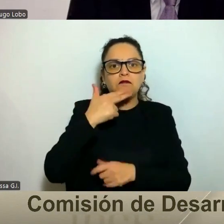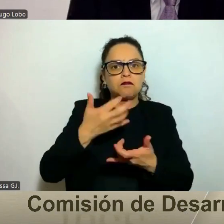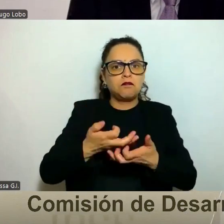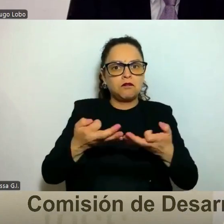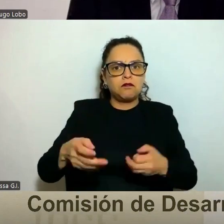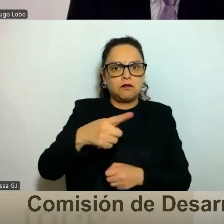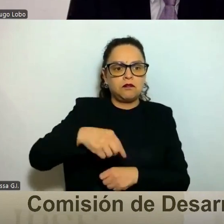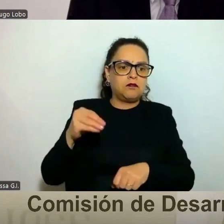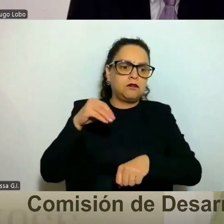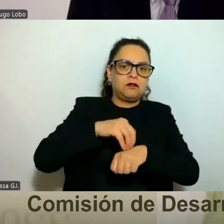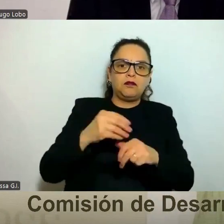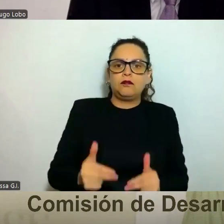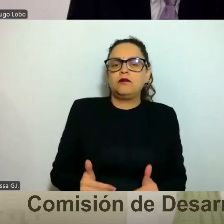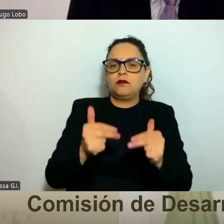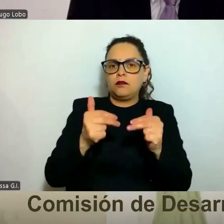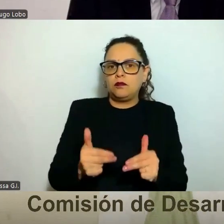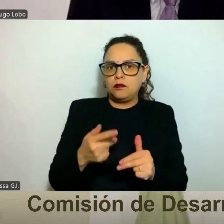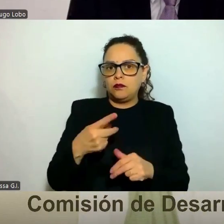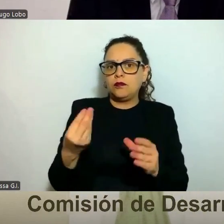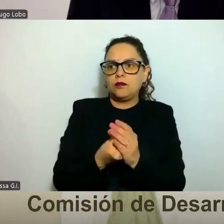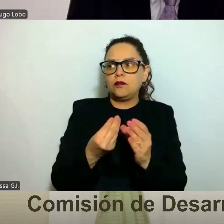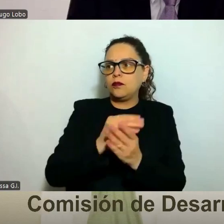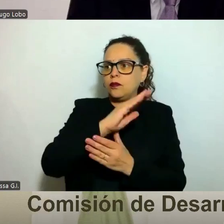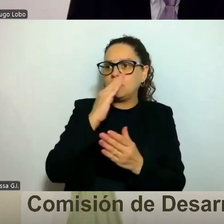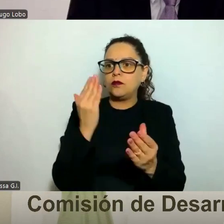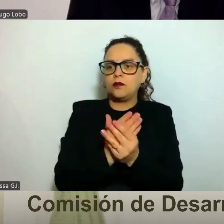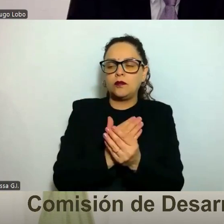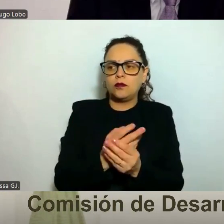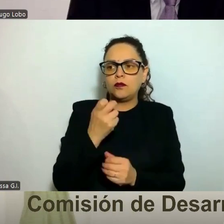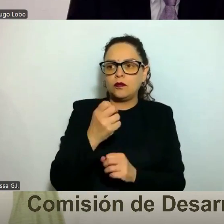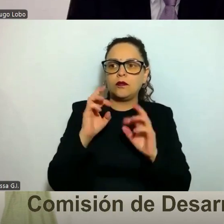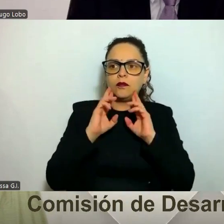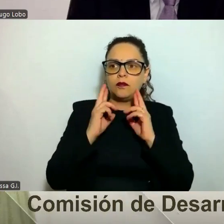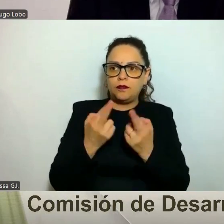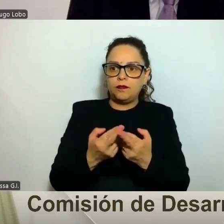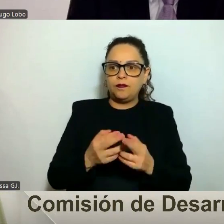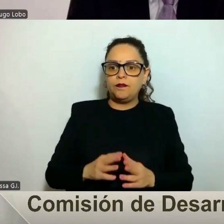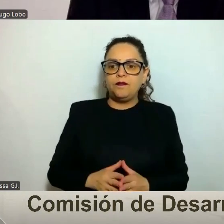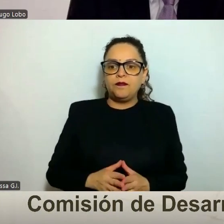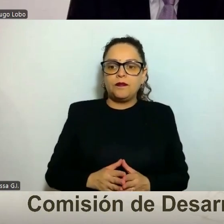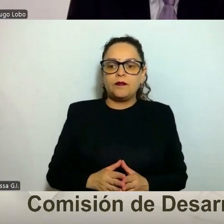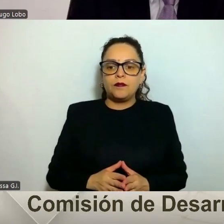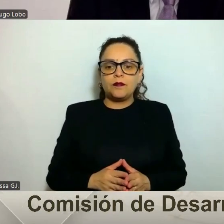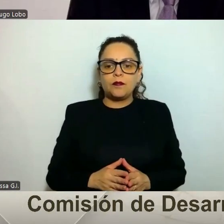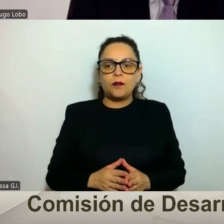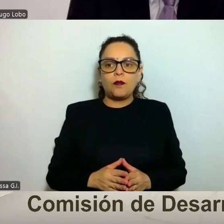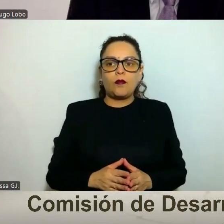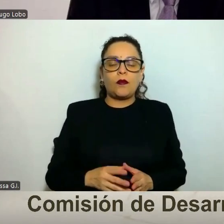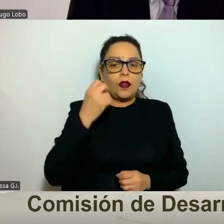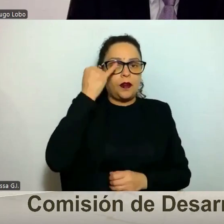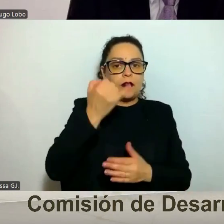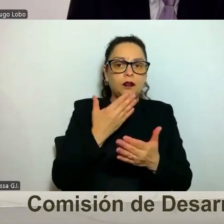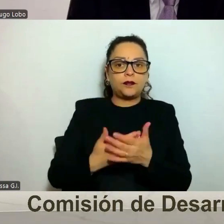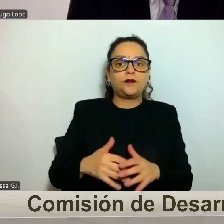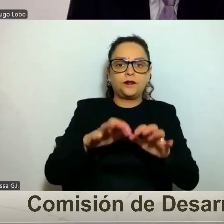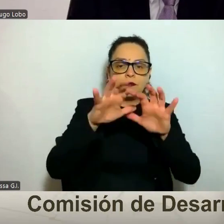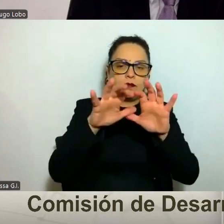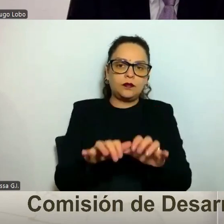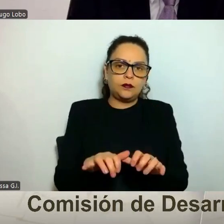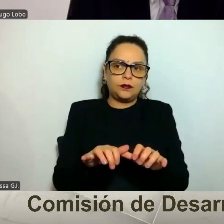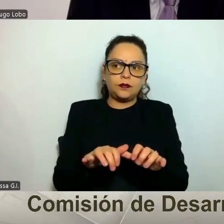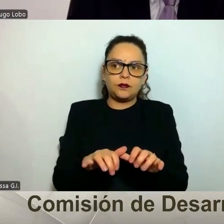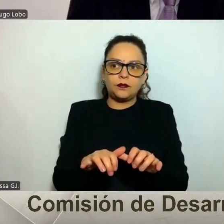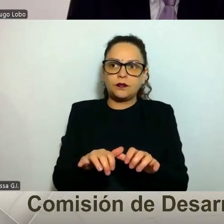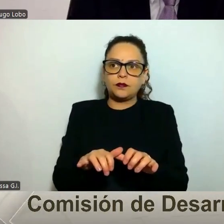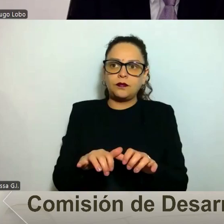obran agregados en la carpeta trabajo de la presente sesión. En este sentido, y toda vez que el proyecto de dictamen en materia del presente punto